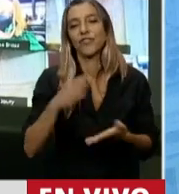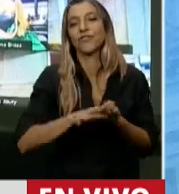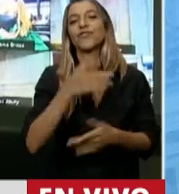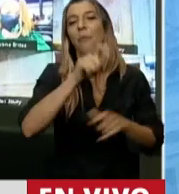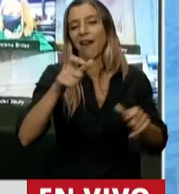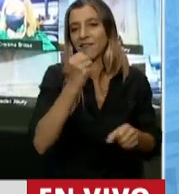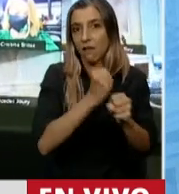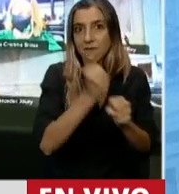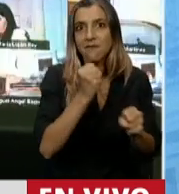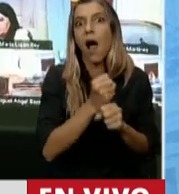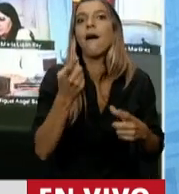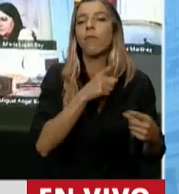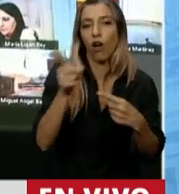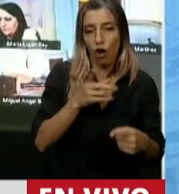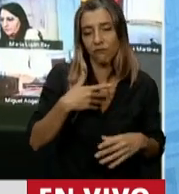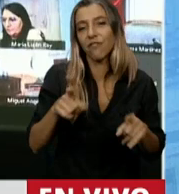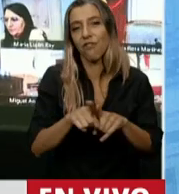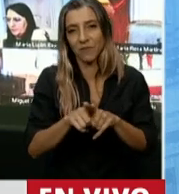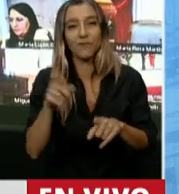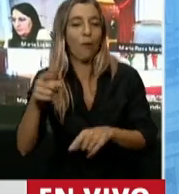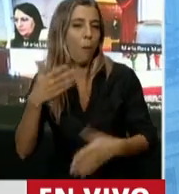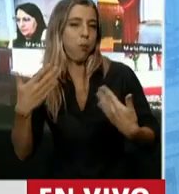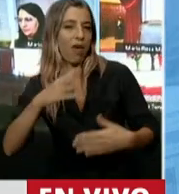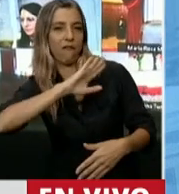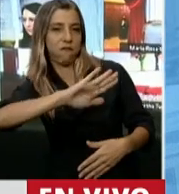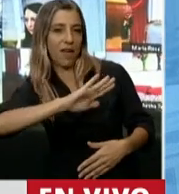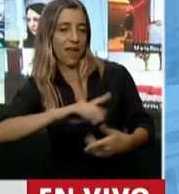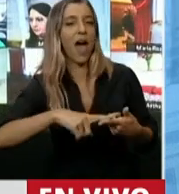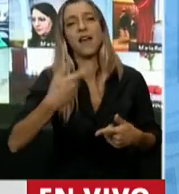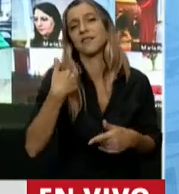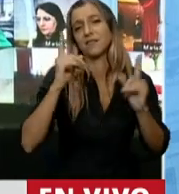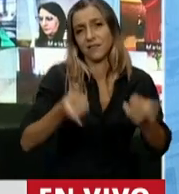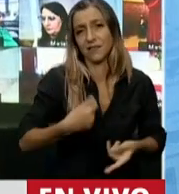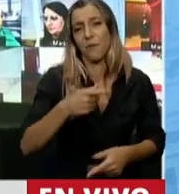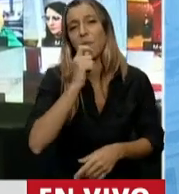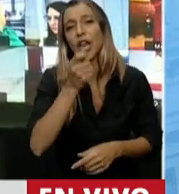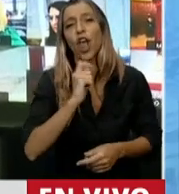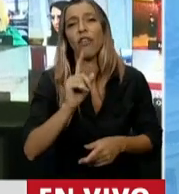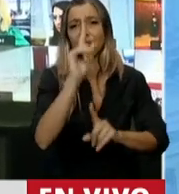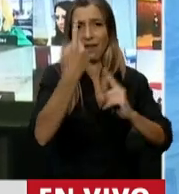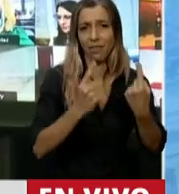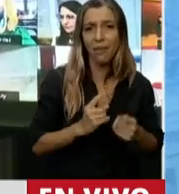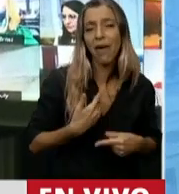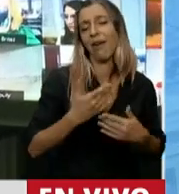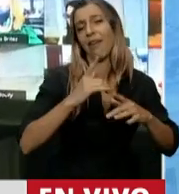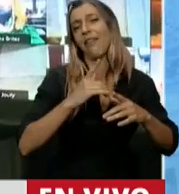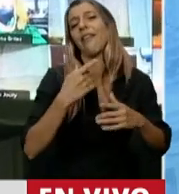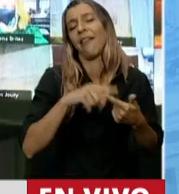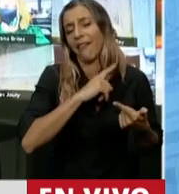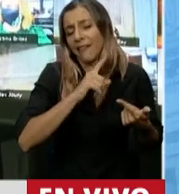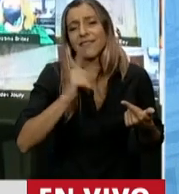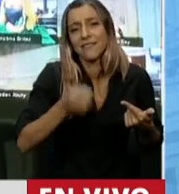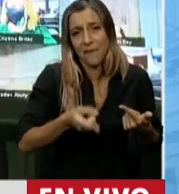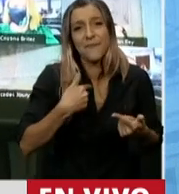le grita la coparticipación de los distritos opositores, de los medios, de los periodistas independientes y de quienes la